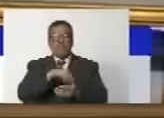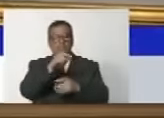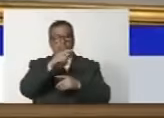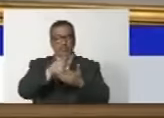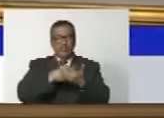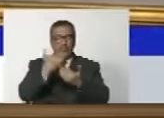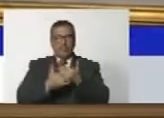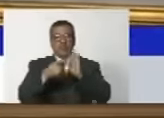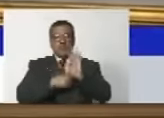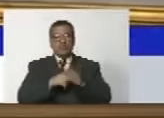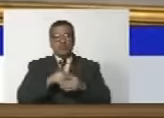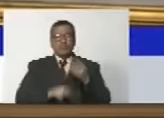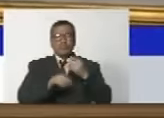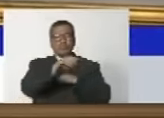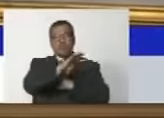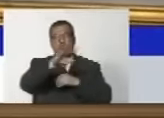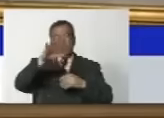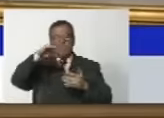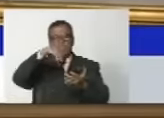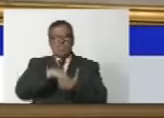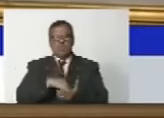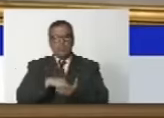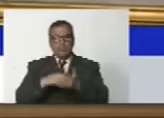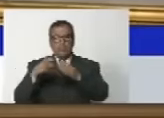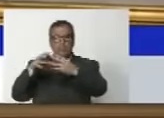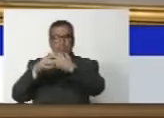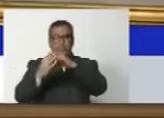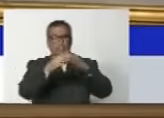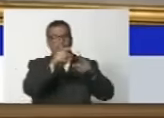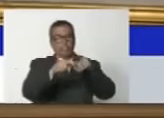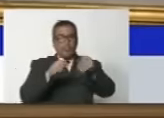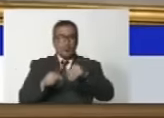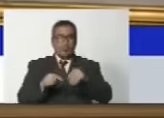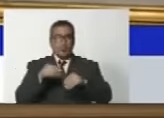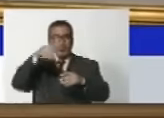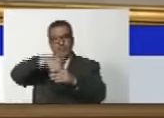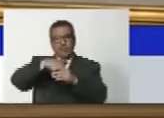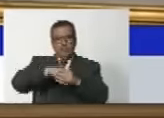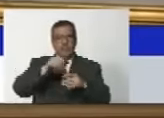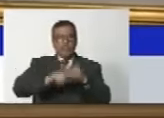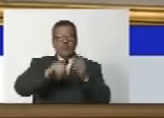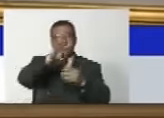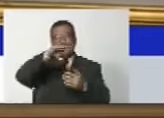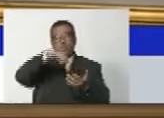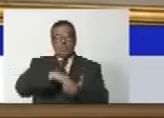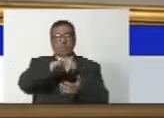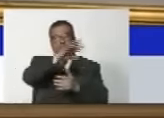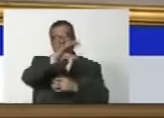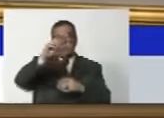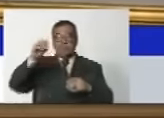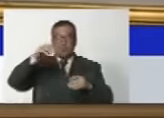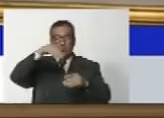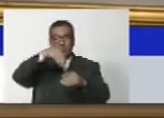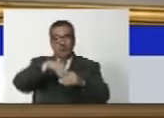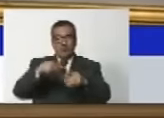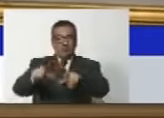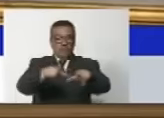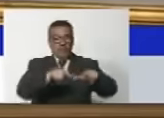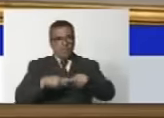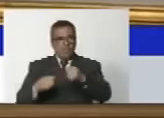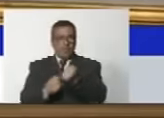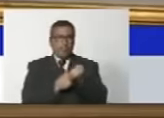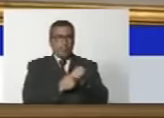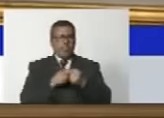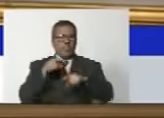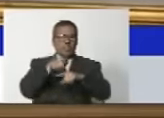proyectos de más de 45 mil consejos comunales que se van a votar en 4.500 circuitos comunales y serán